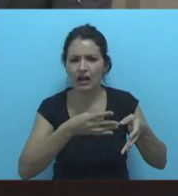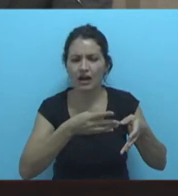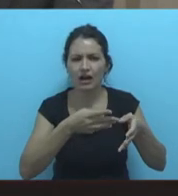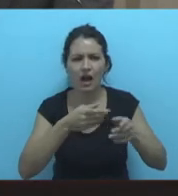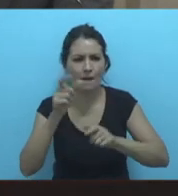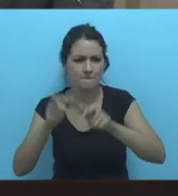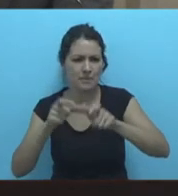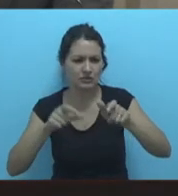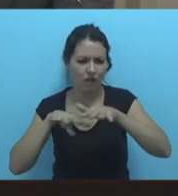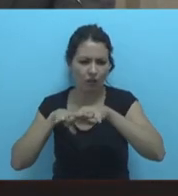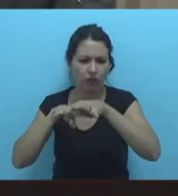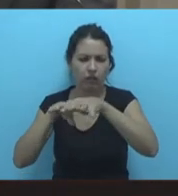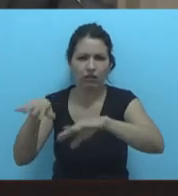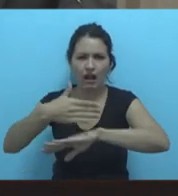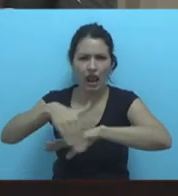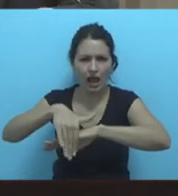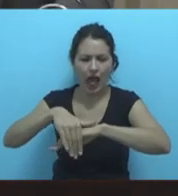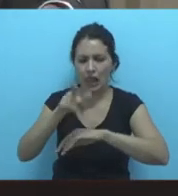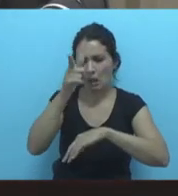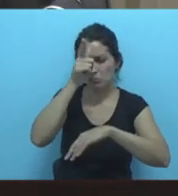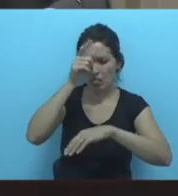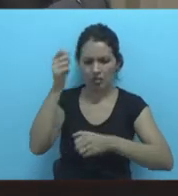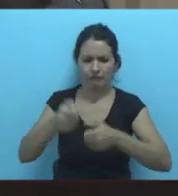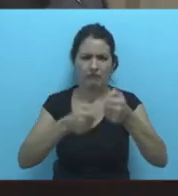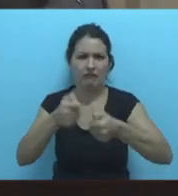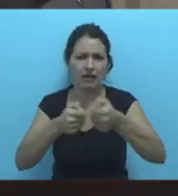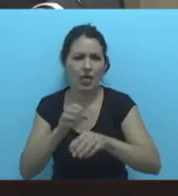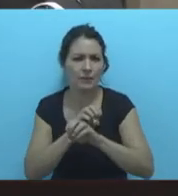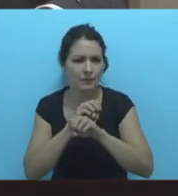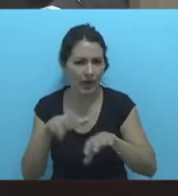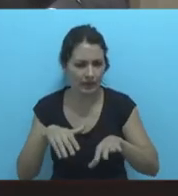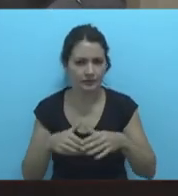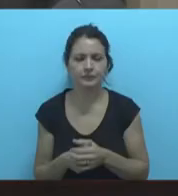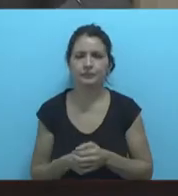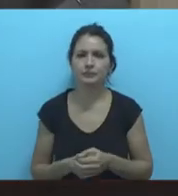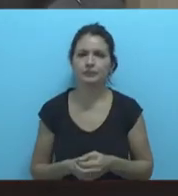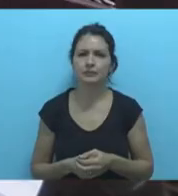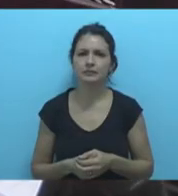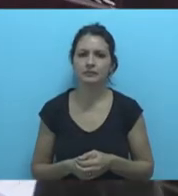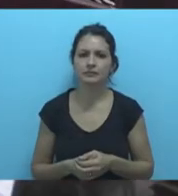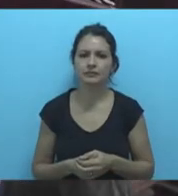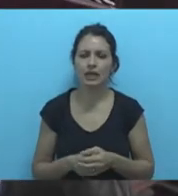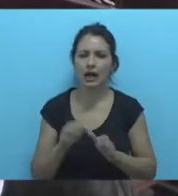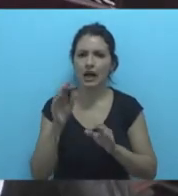1 de aislamiento social preventivo y obligatorio. Ponemos a consideración el proyecto.